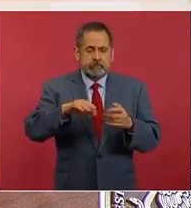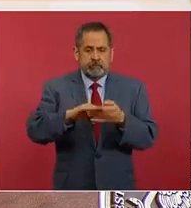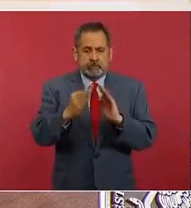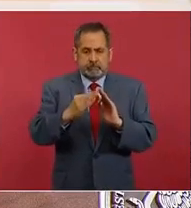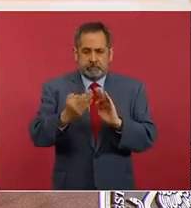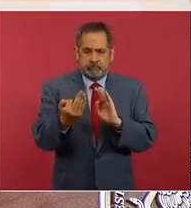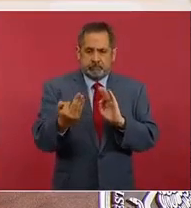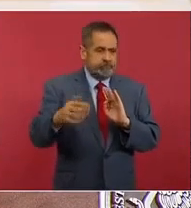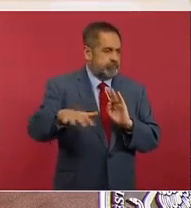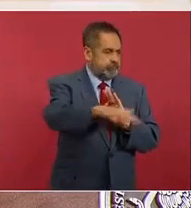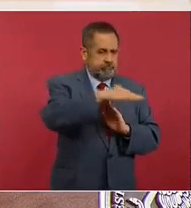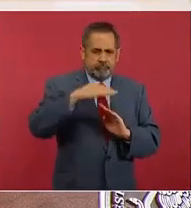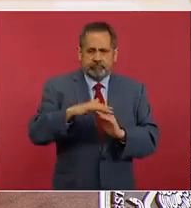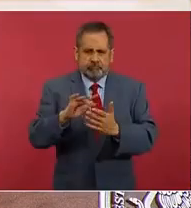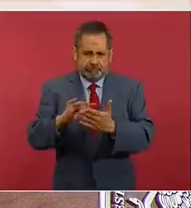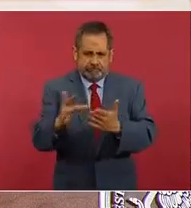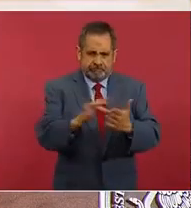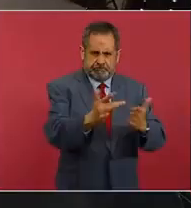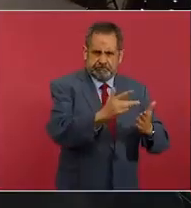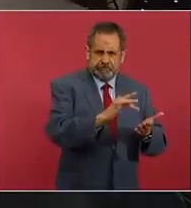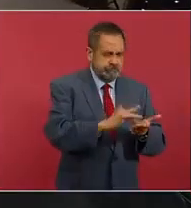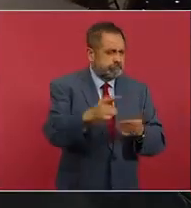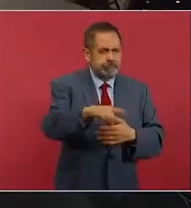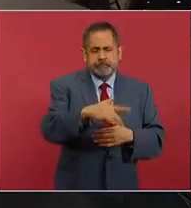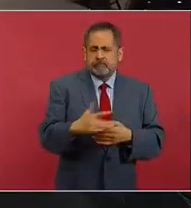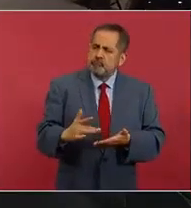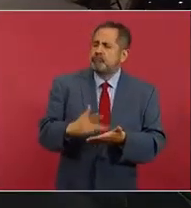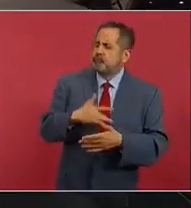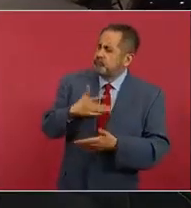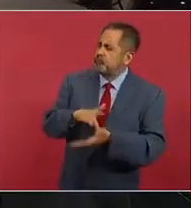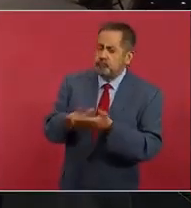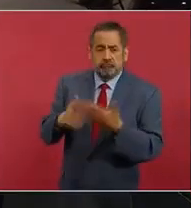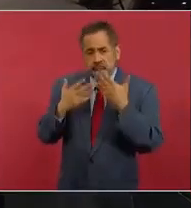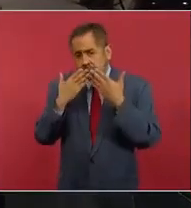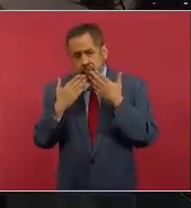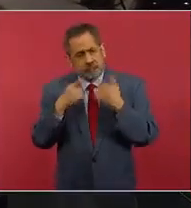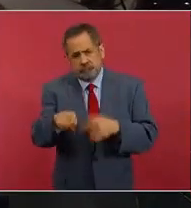Felipe Ángeles, porque fueron muy solidarios. A